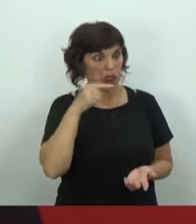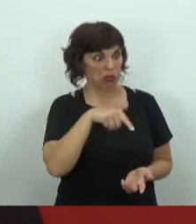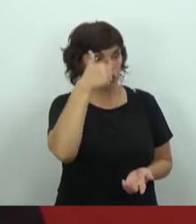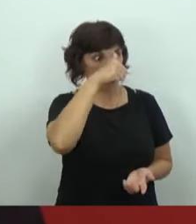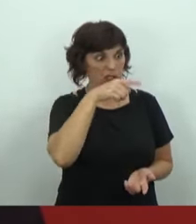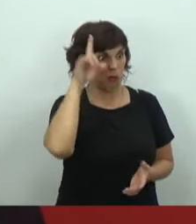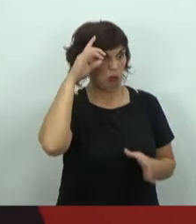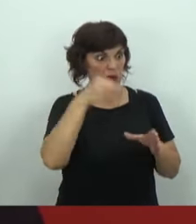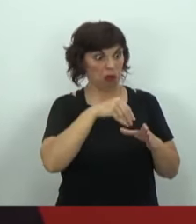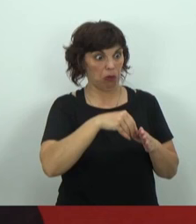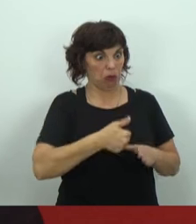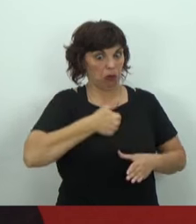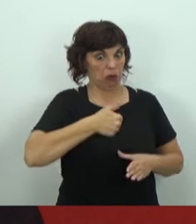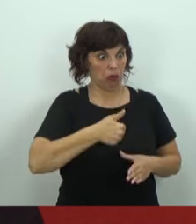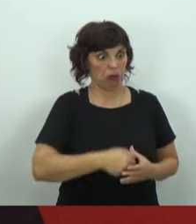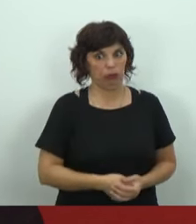Hablo de experiencia.